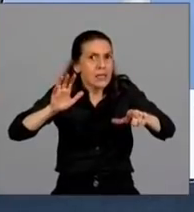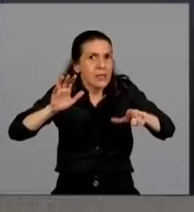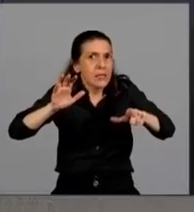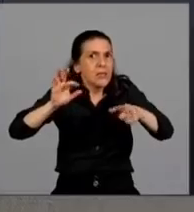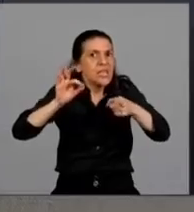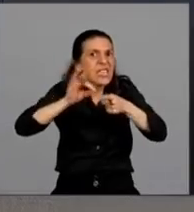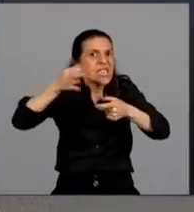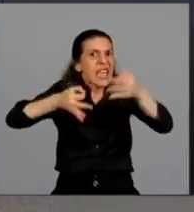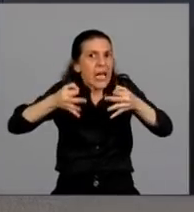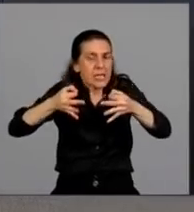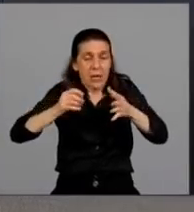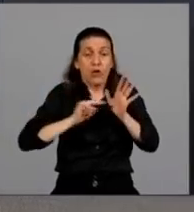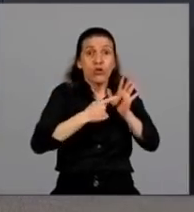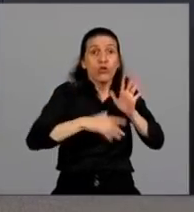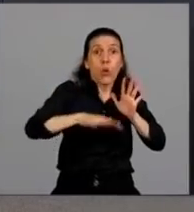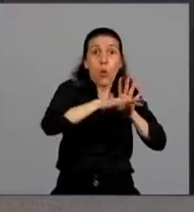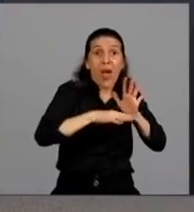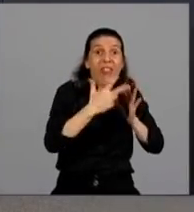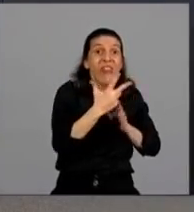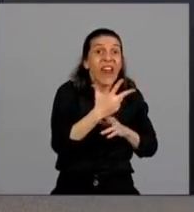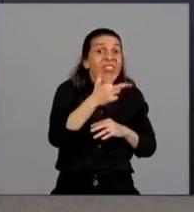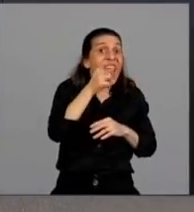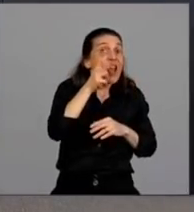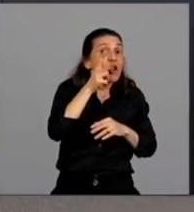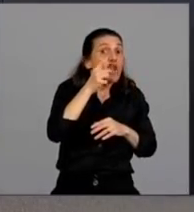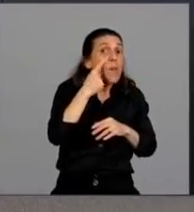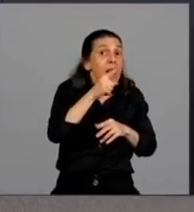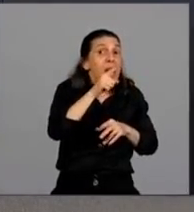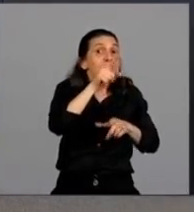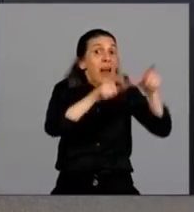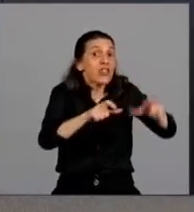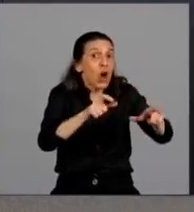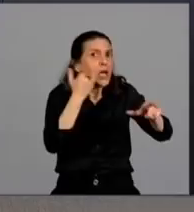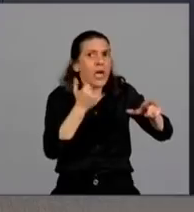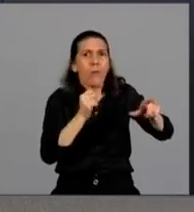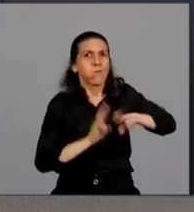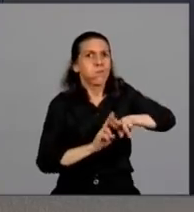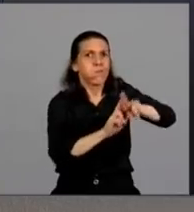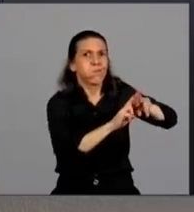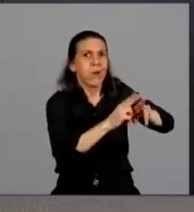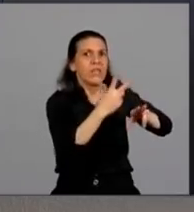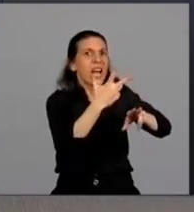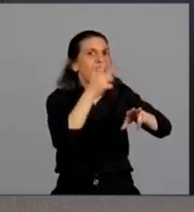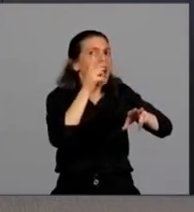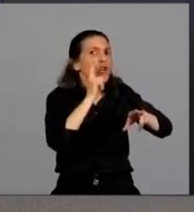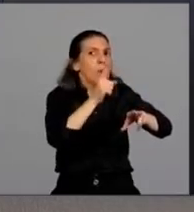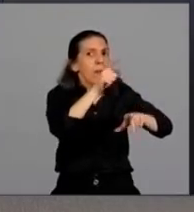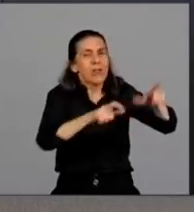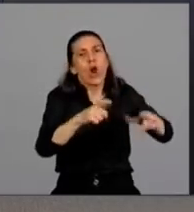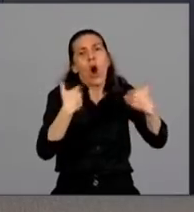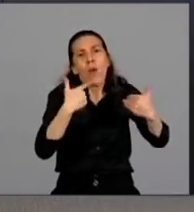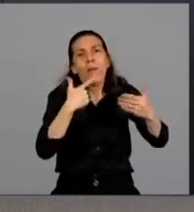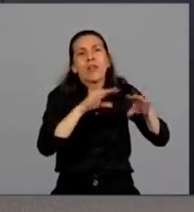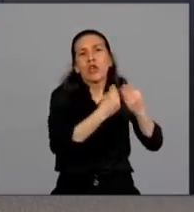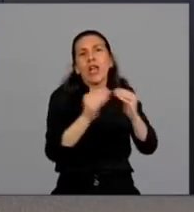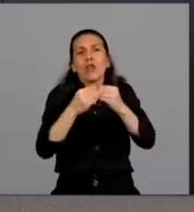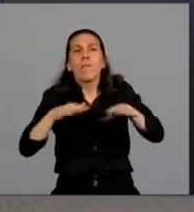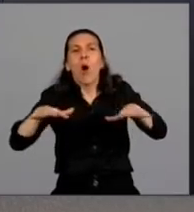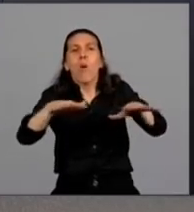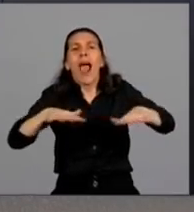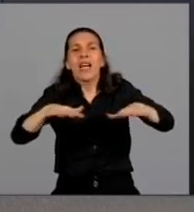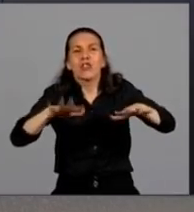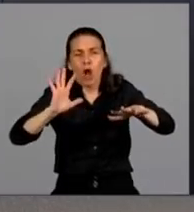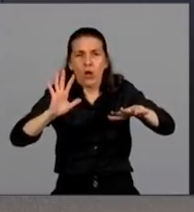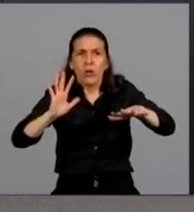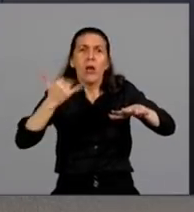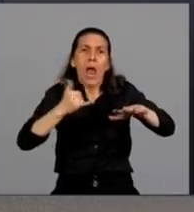En la ciudad, 38.000. Obviamente, por los niveles poblacionales y por la cantidad de contagios,